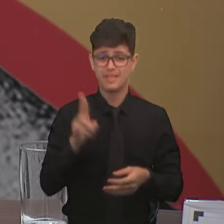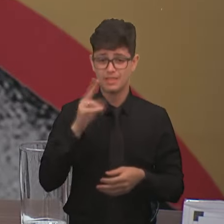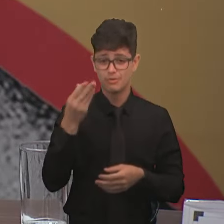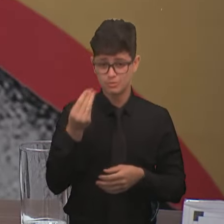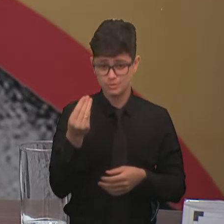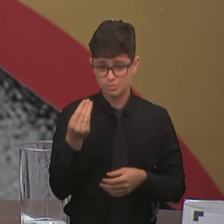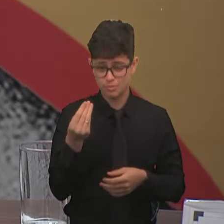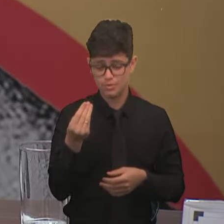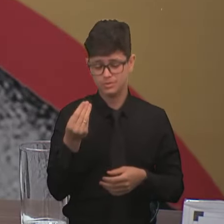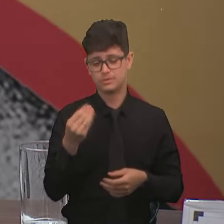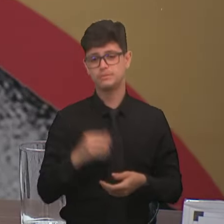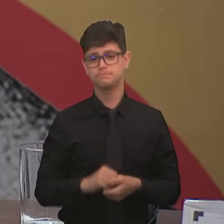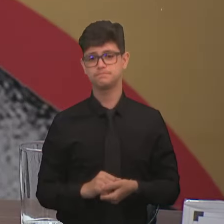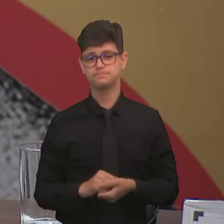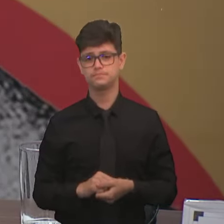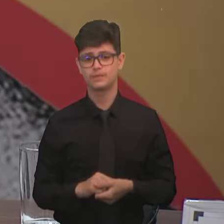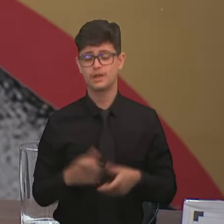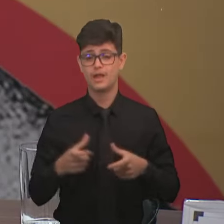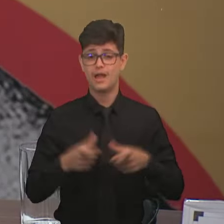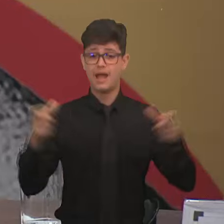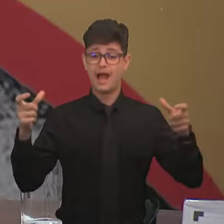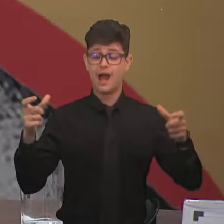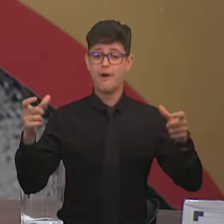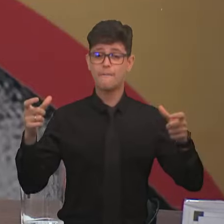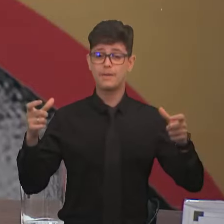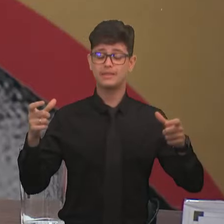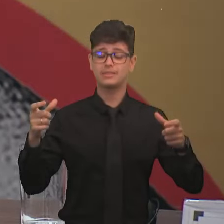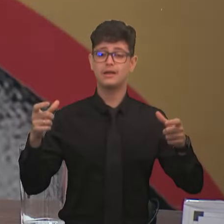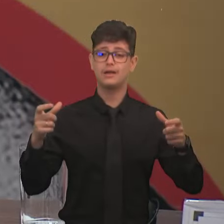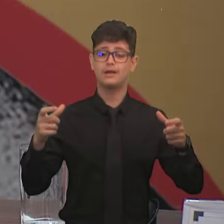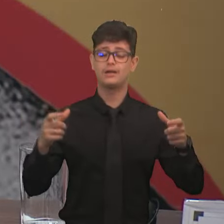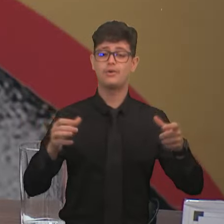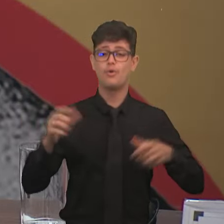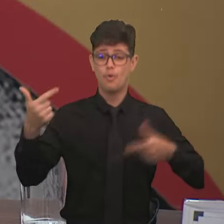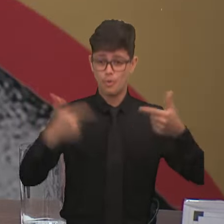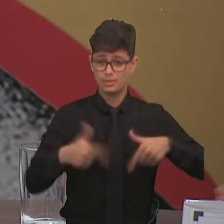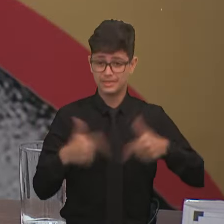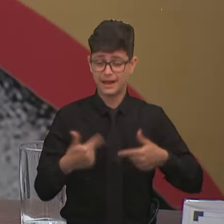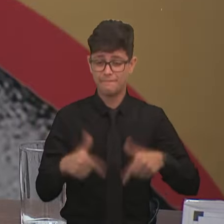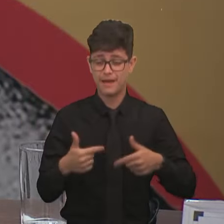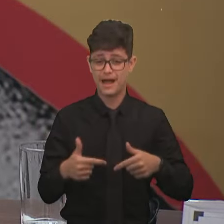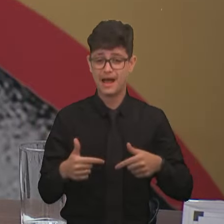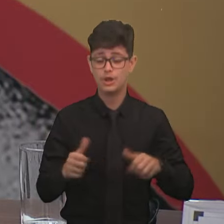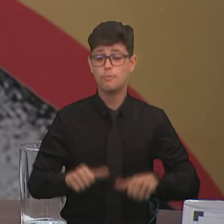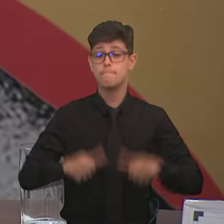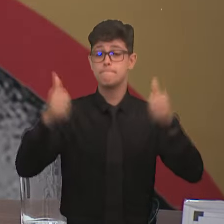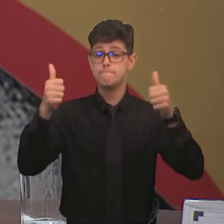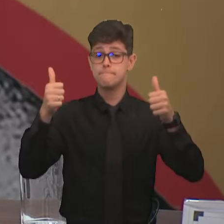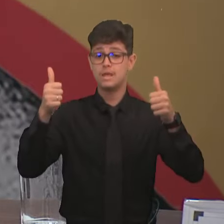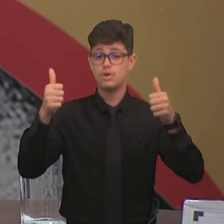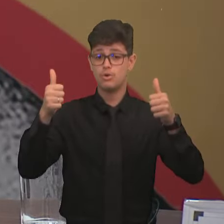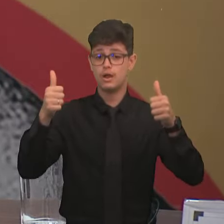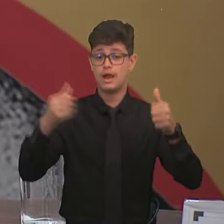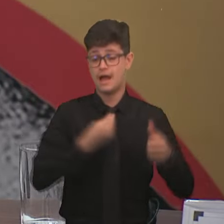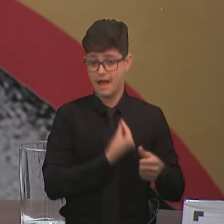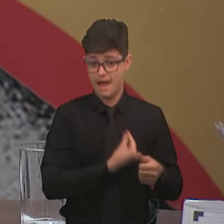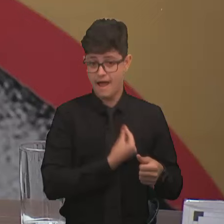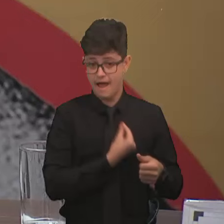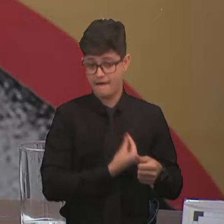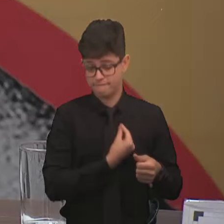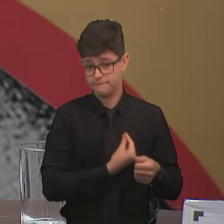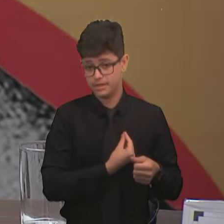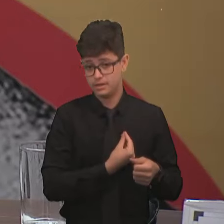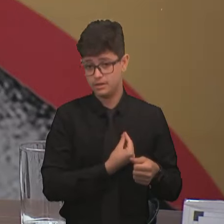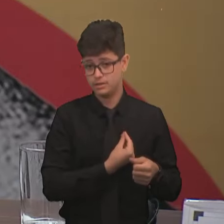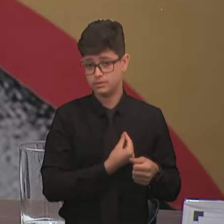para impulsar la innovación, aumentar la productividad y mejorar la calidad de vida es